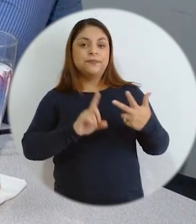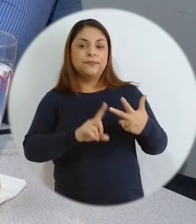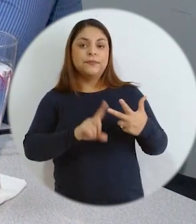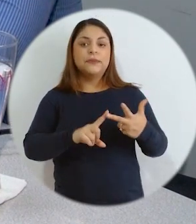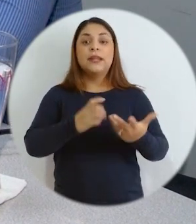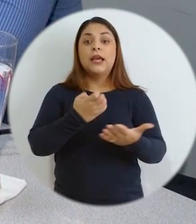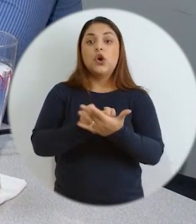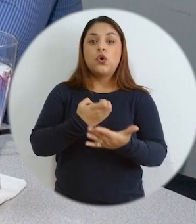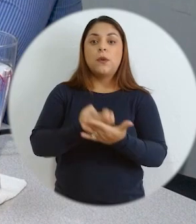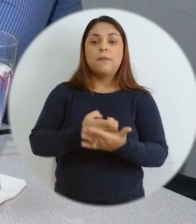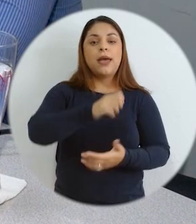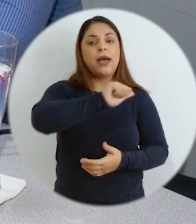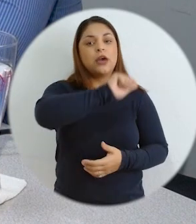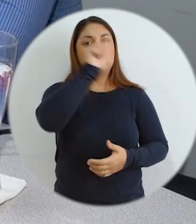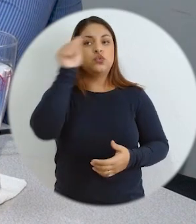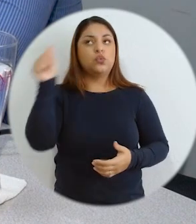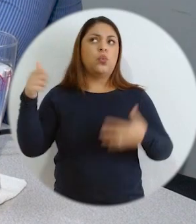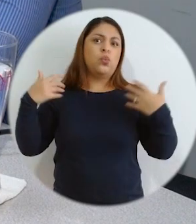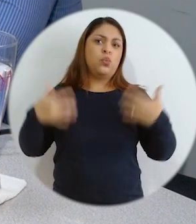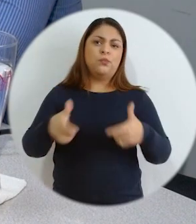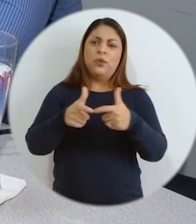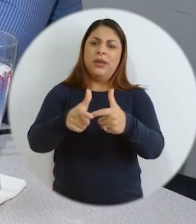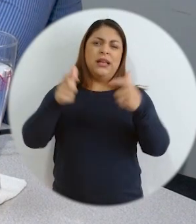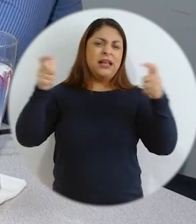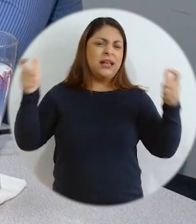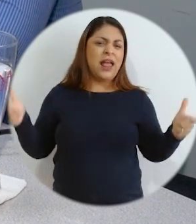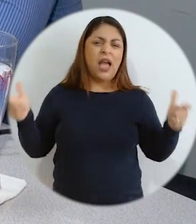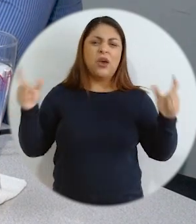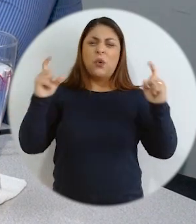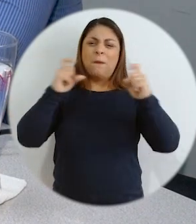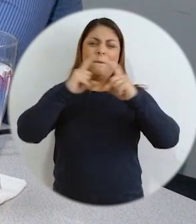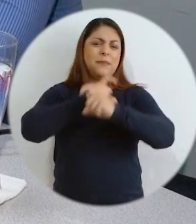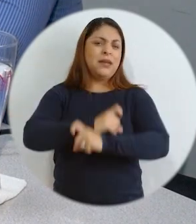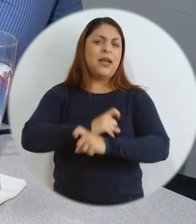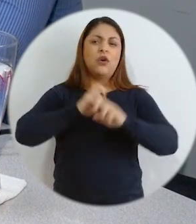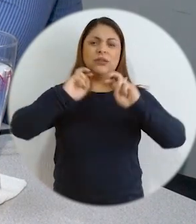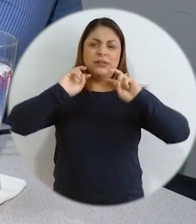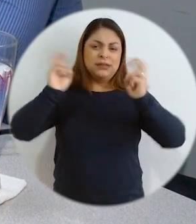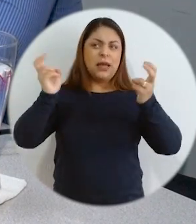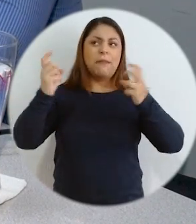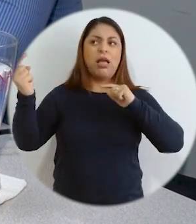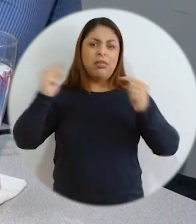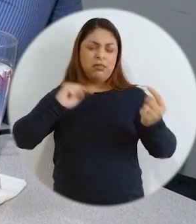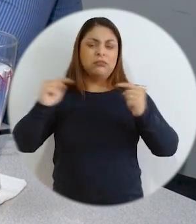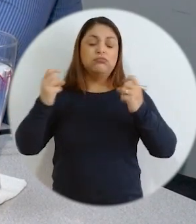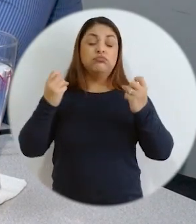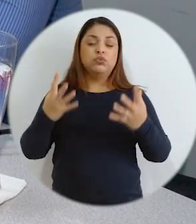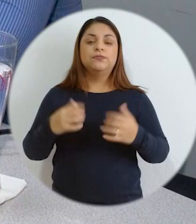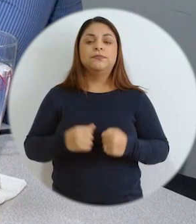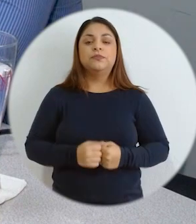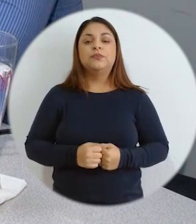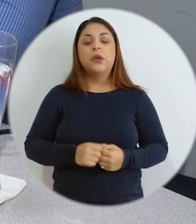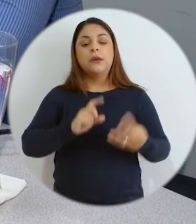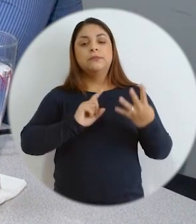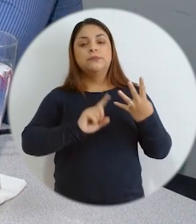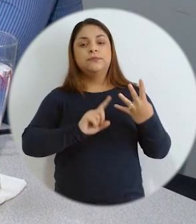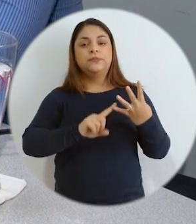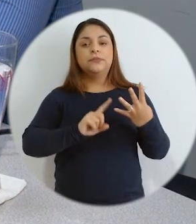importante, el tema de economía azul. Es un tema enorme, es un tema complejo, es un tema